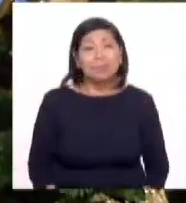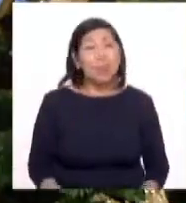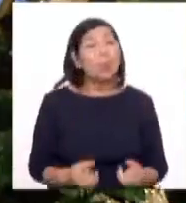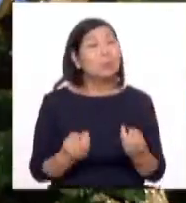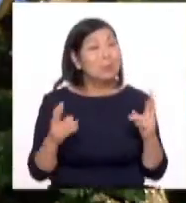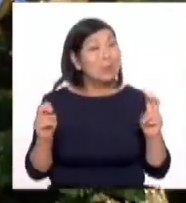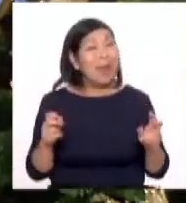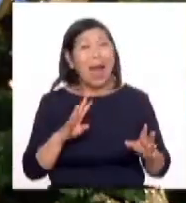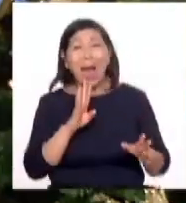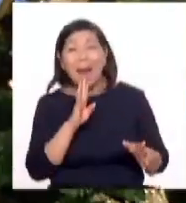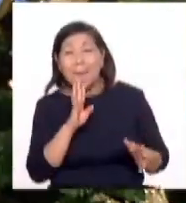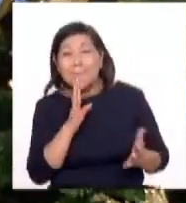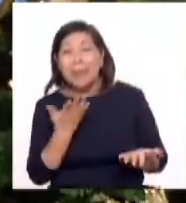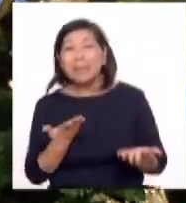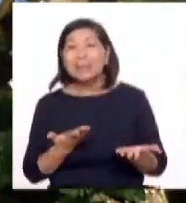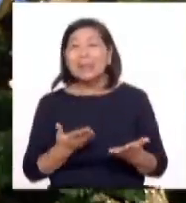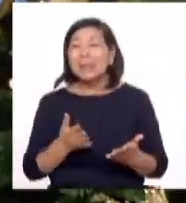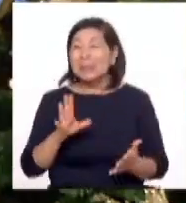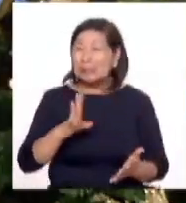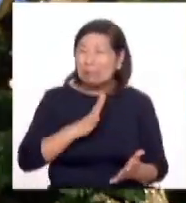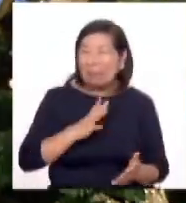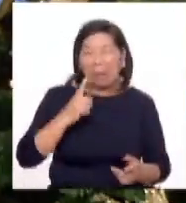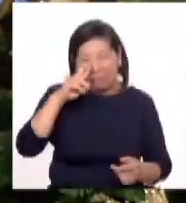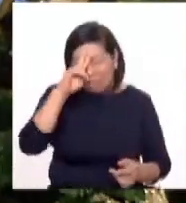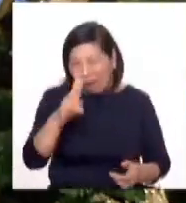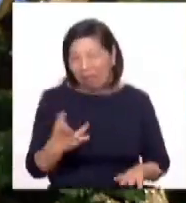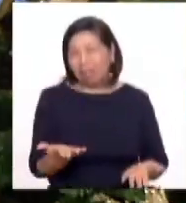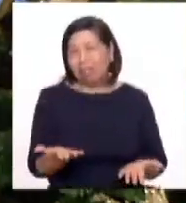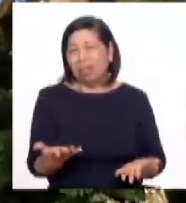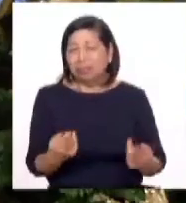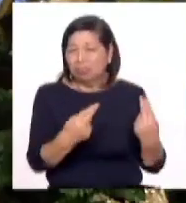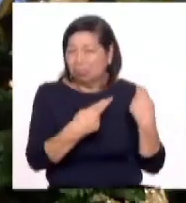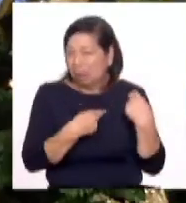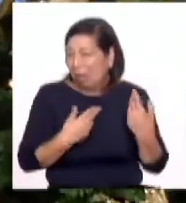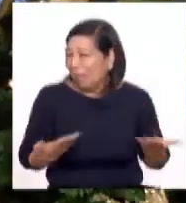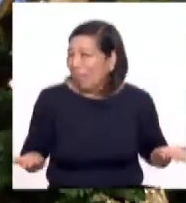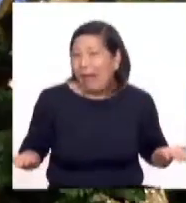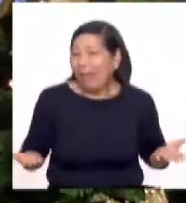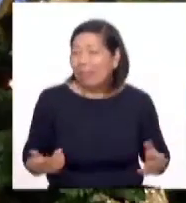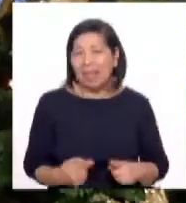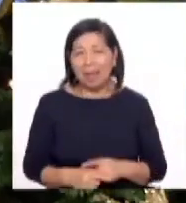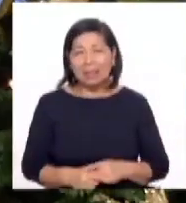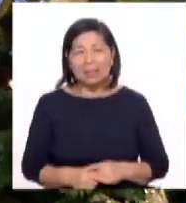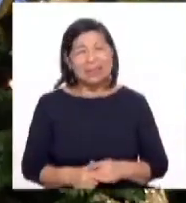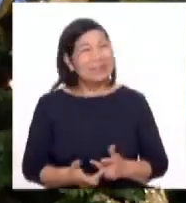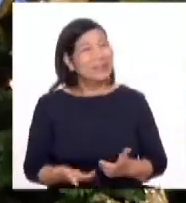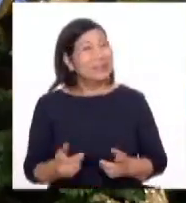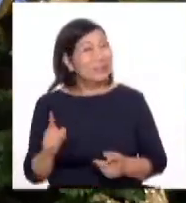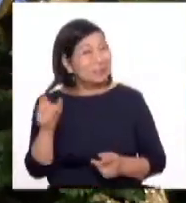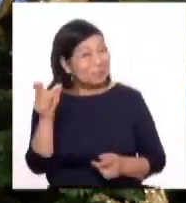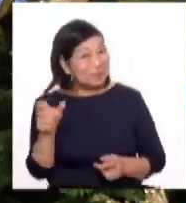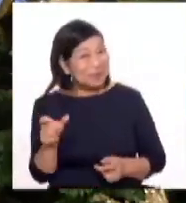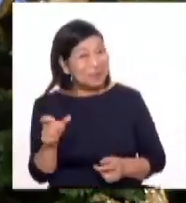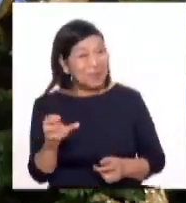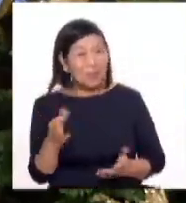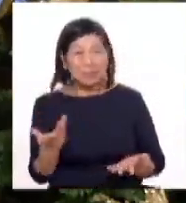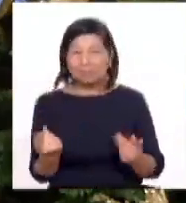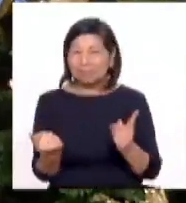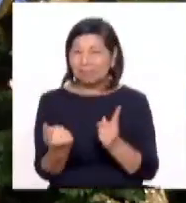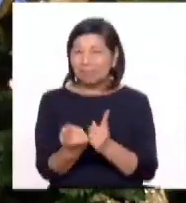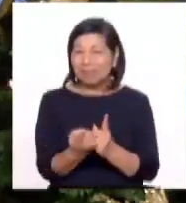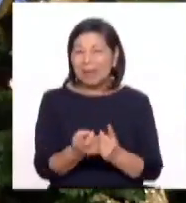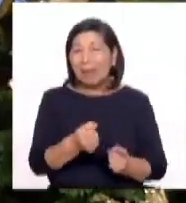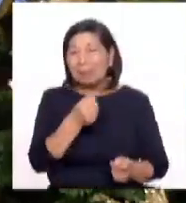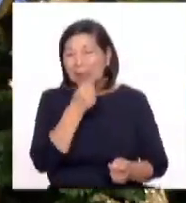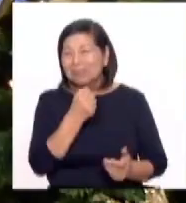muchos temas polémicos, actos de indisciplina, falta de compromiso. Cueva generó poca convocatoria con los hinchas y también con